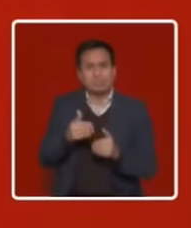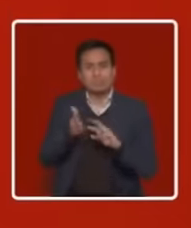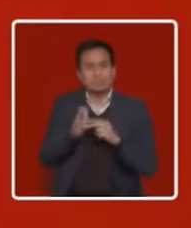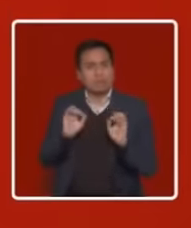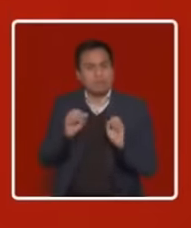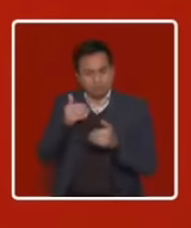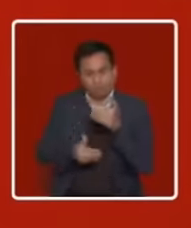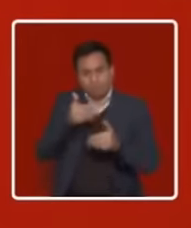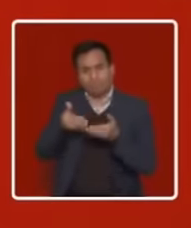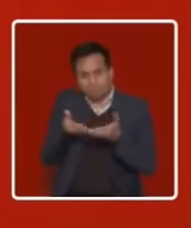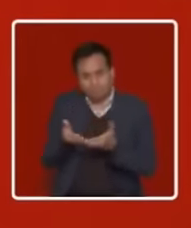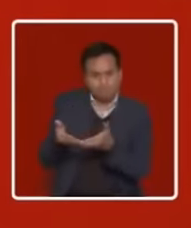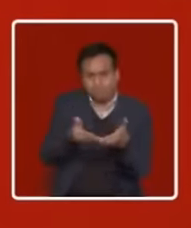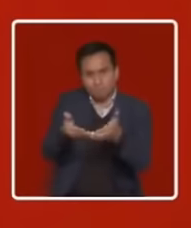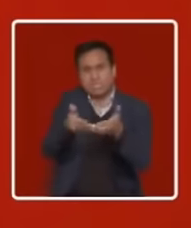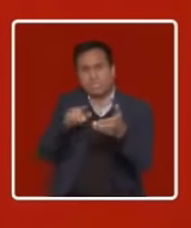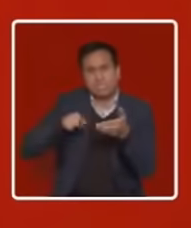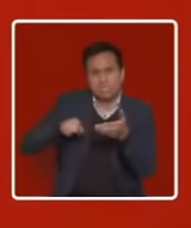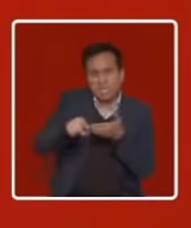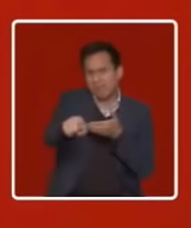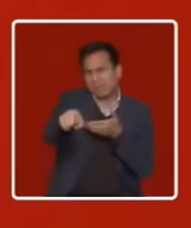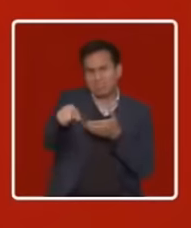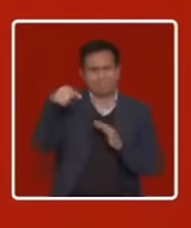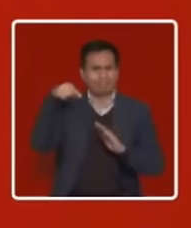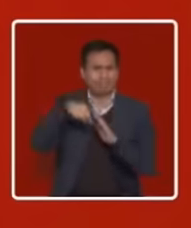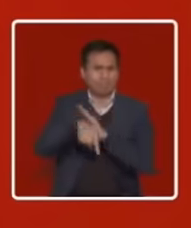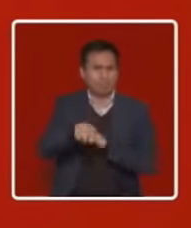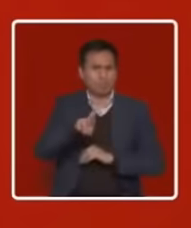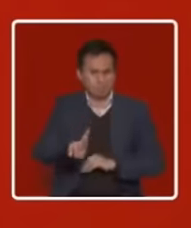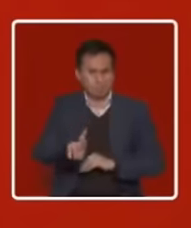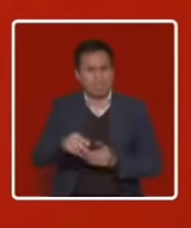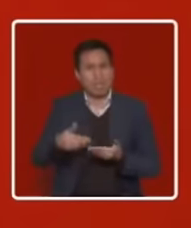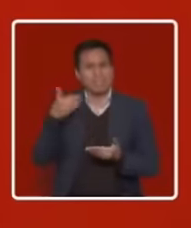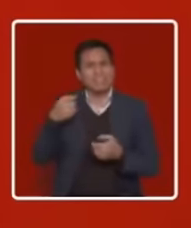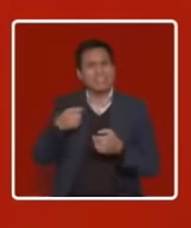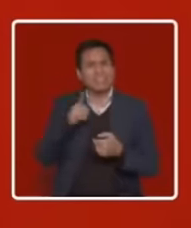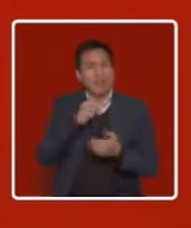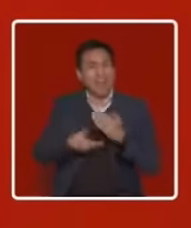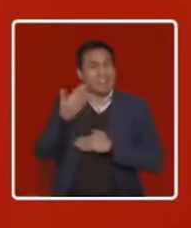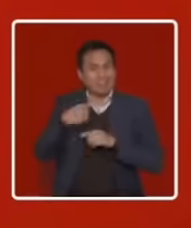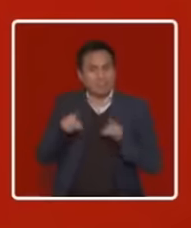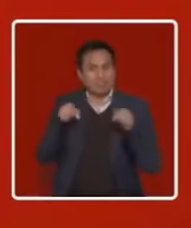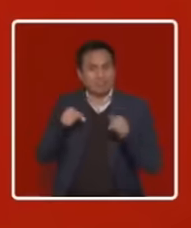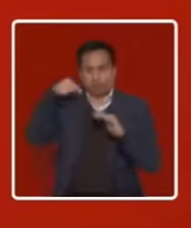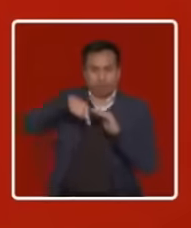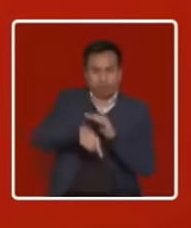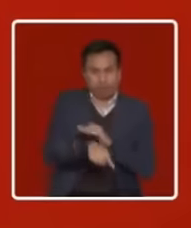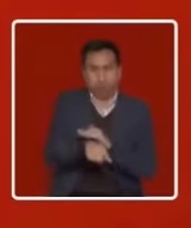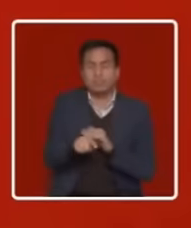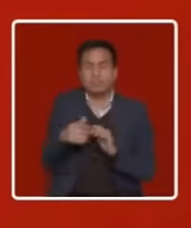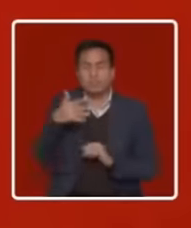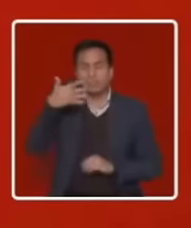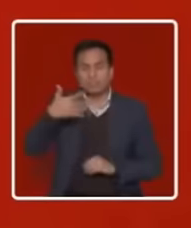restricciones y llegar mucho más al sur que el antiguo rompehielos es tremendamente